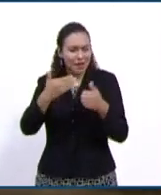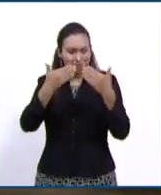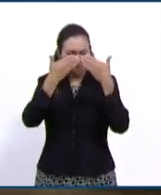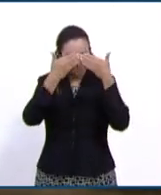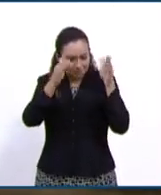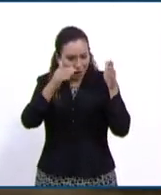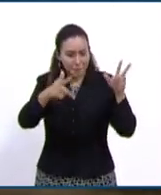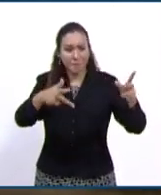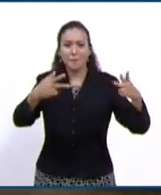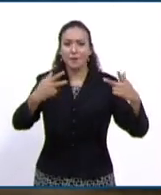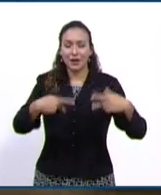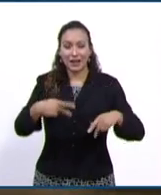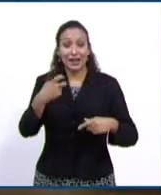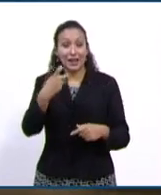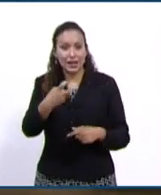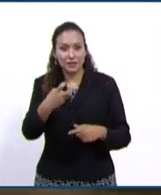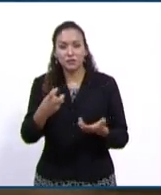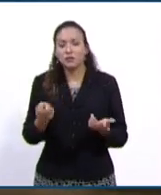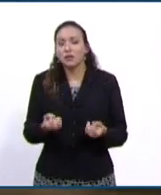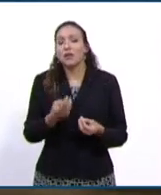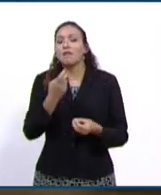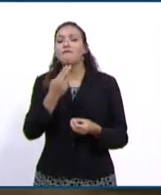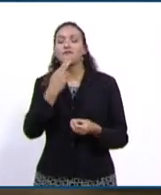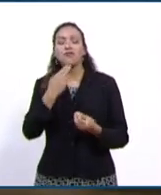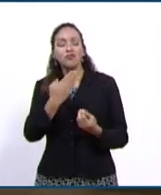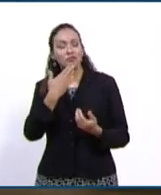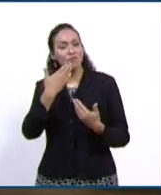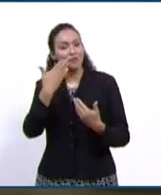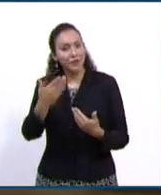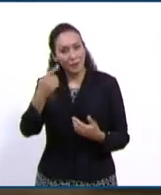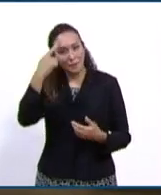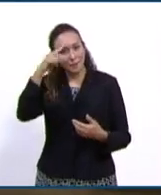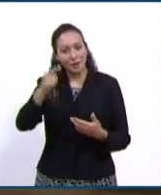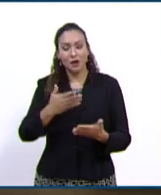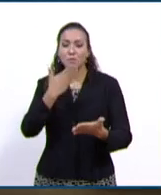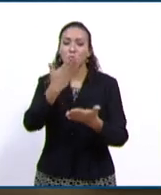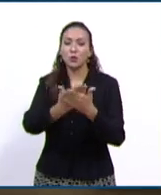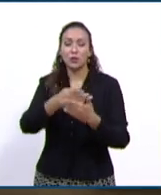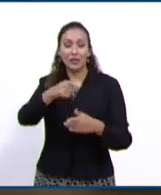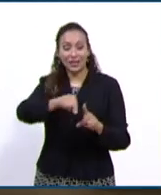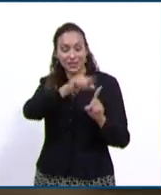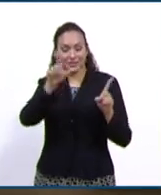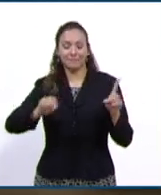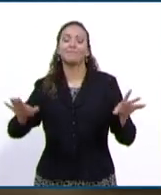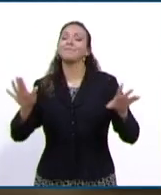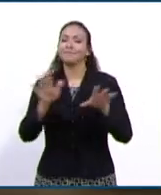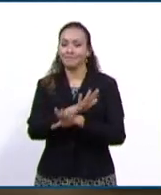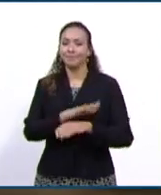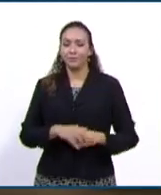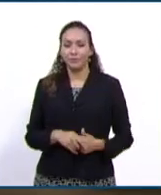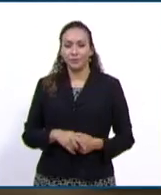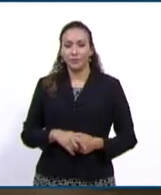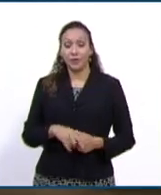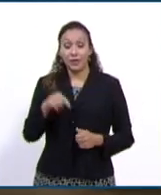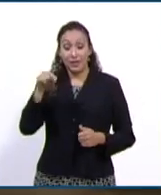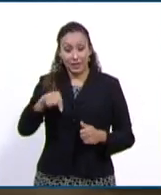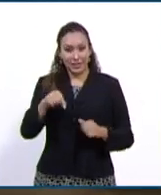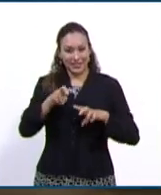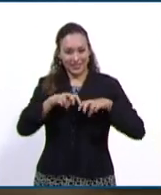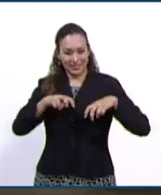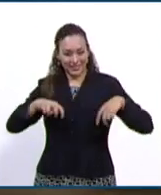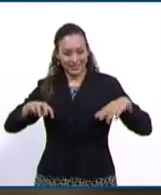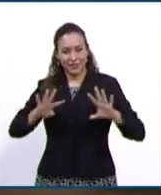abiertamente es la práctica clave para proponer un cambio. Y en el Encuentro Nacional por